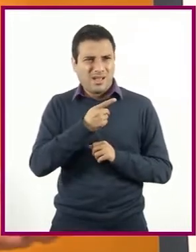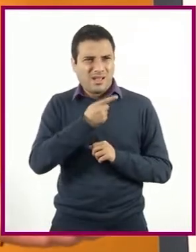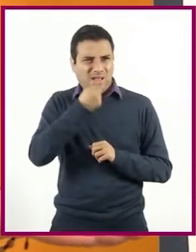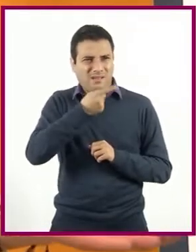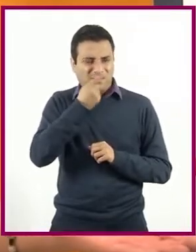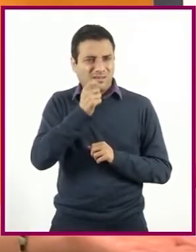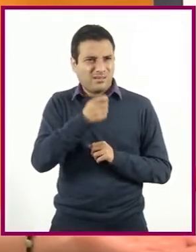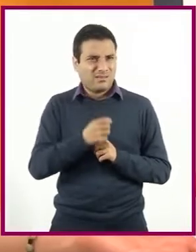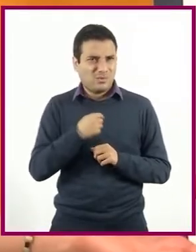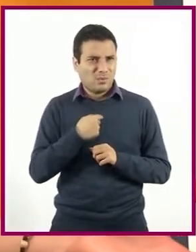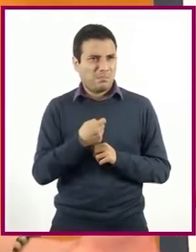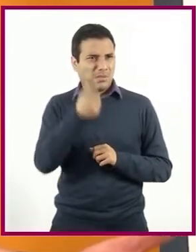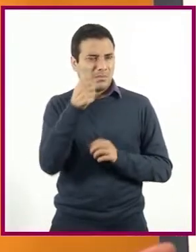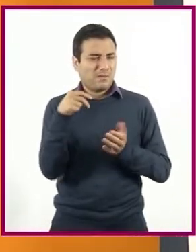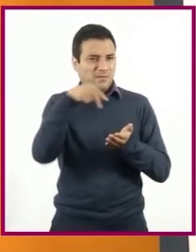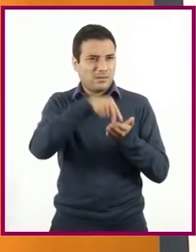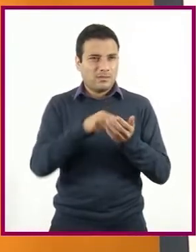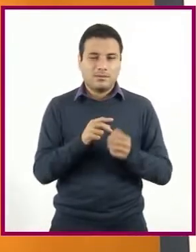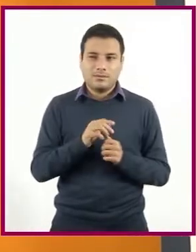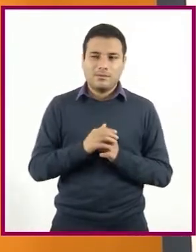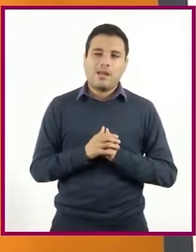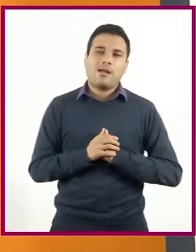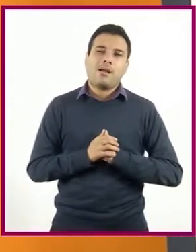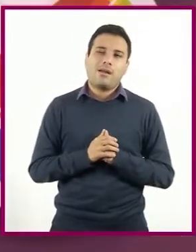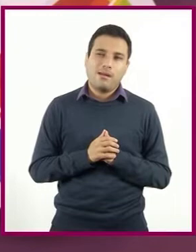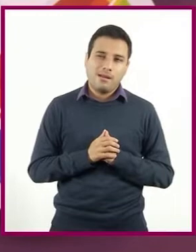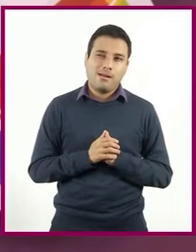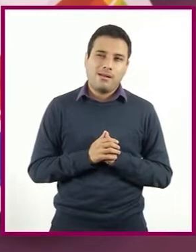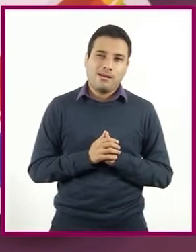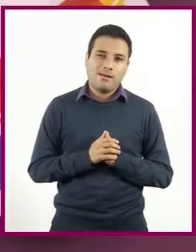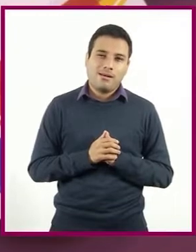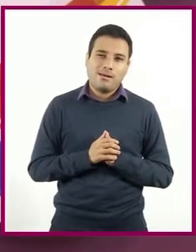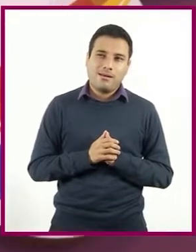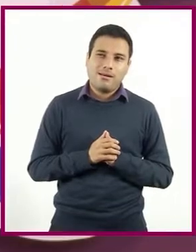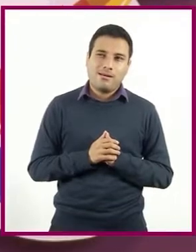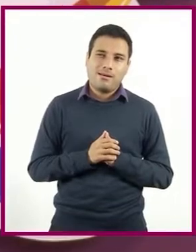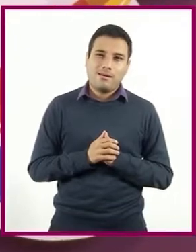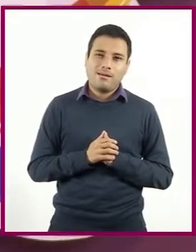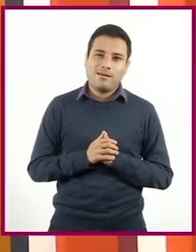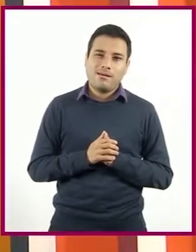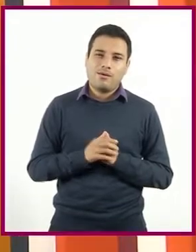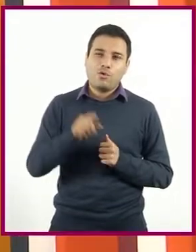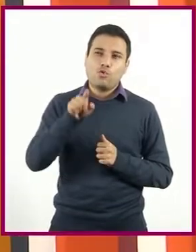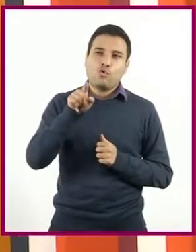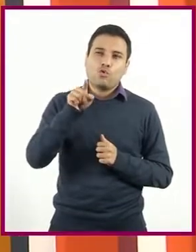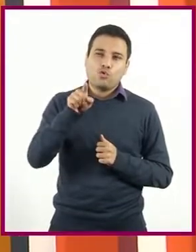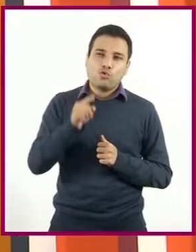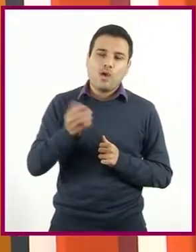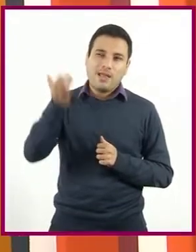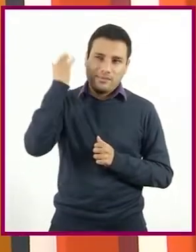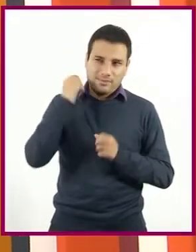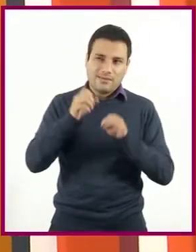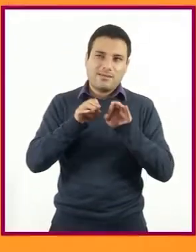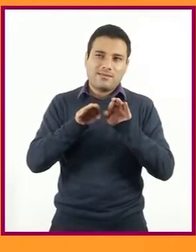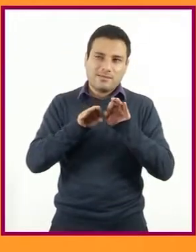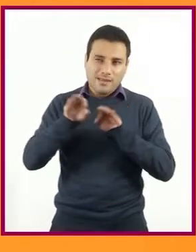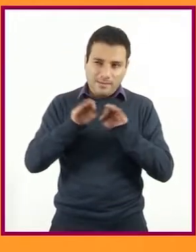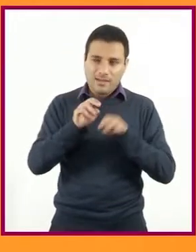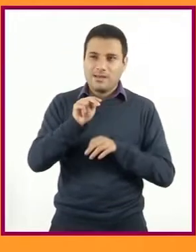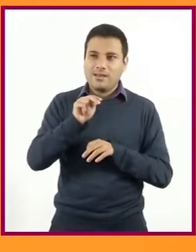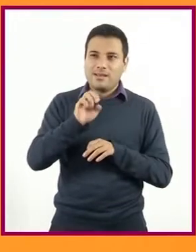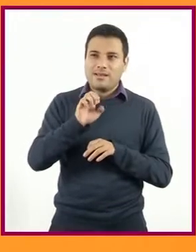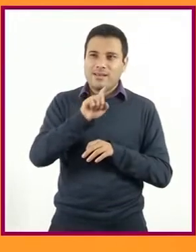que vengo por aquí. A ver, déjeme adivinar. Un antepasado suyo trabajó con Nezahualcóyotl.